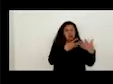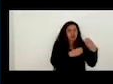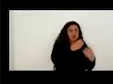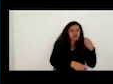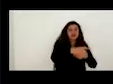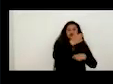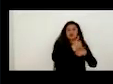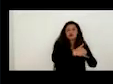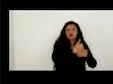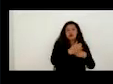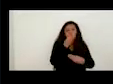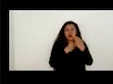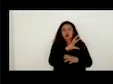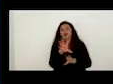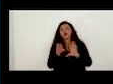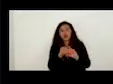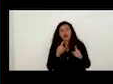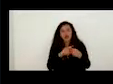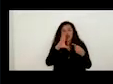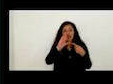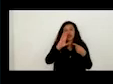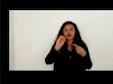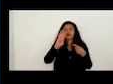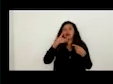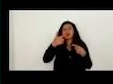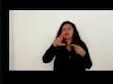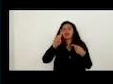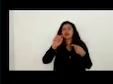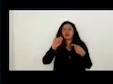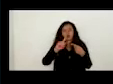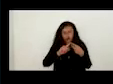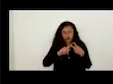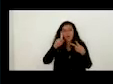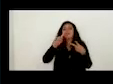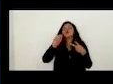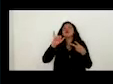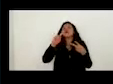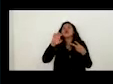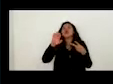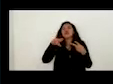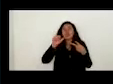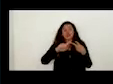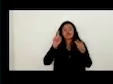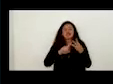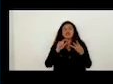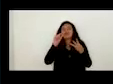alimento completo que contiene carbohidratos, proteínas y una pequeña porción de grasa.